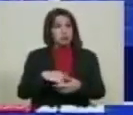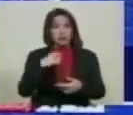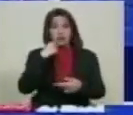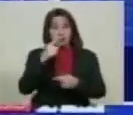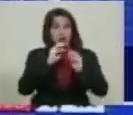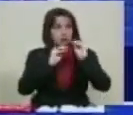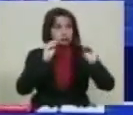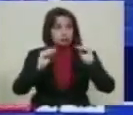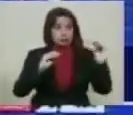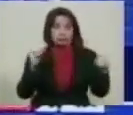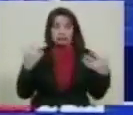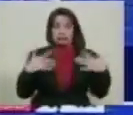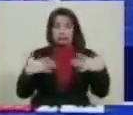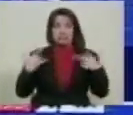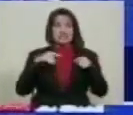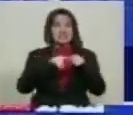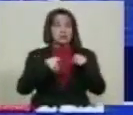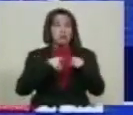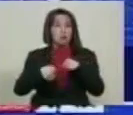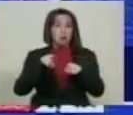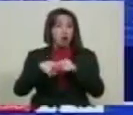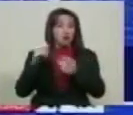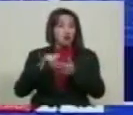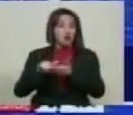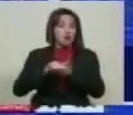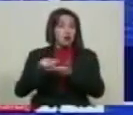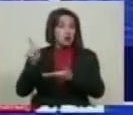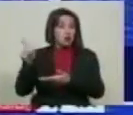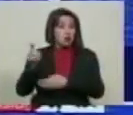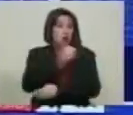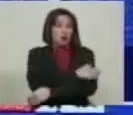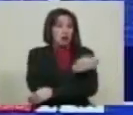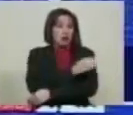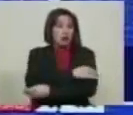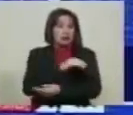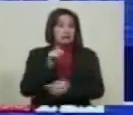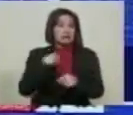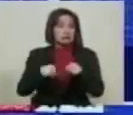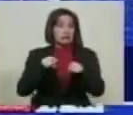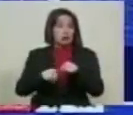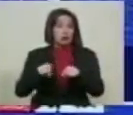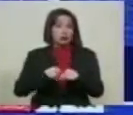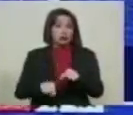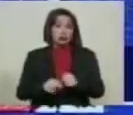Porque son chismosos. La derecha es chismosa.